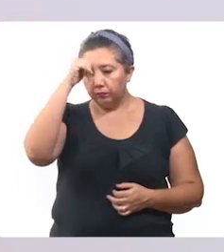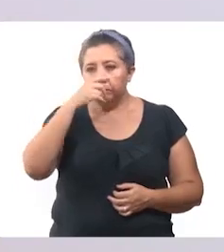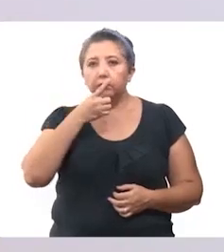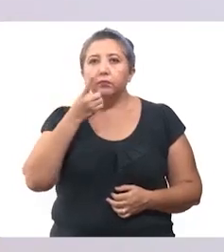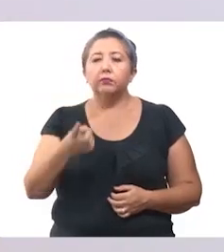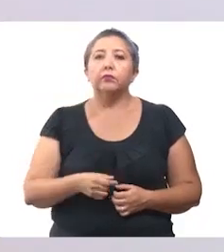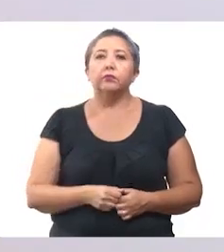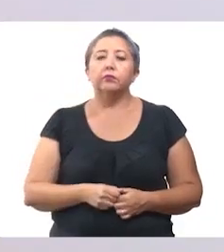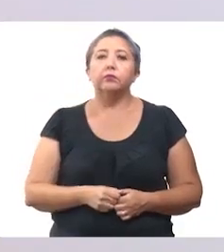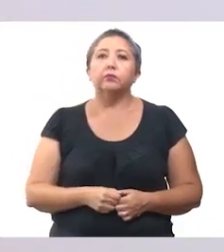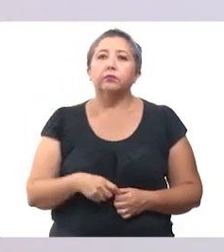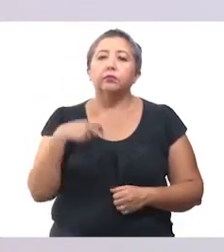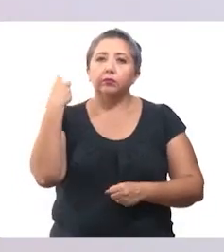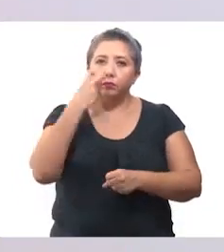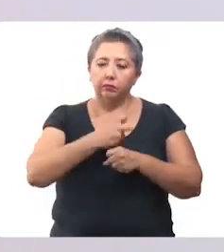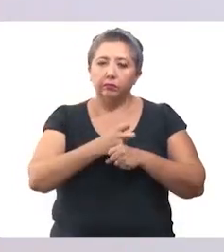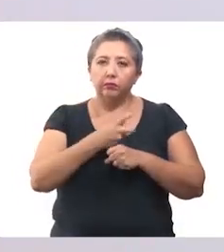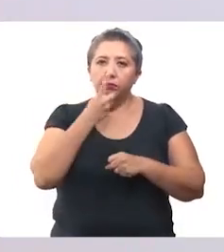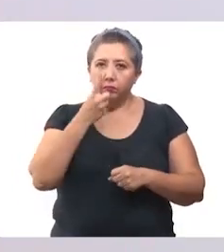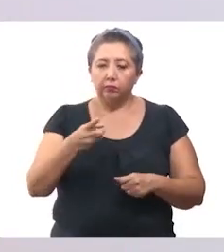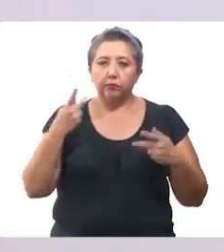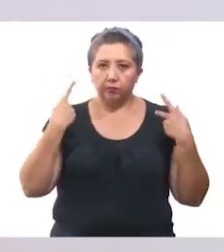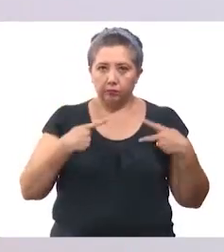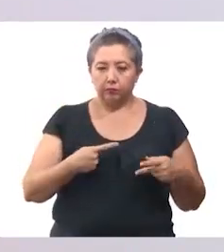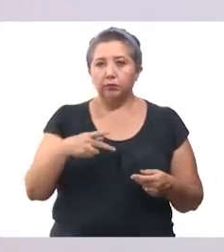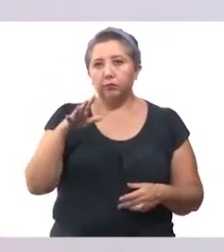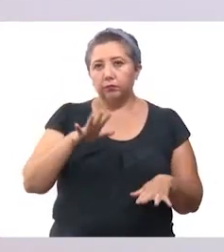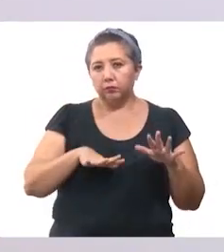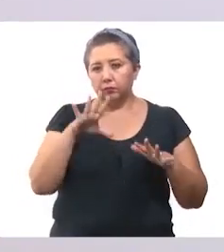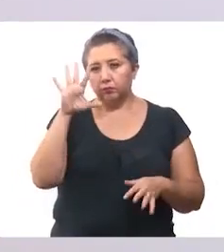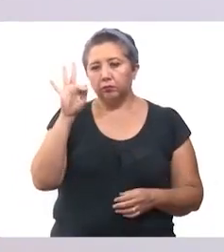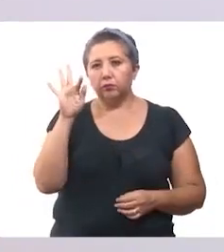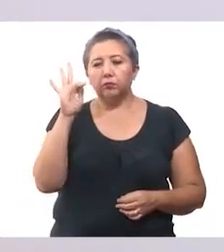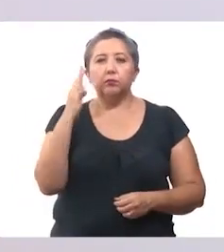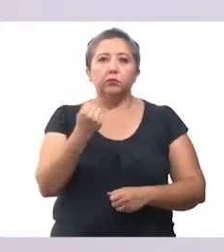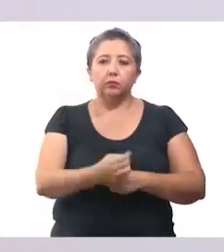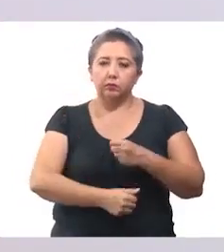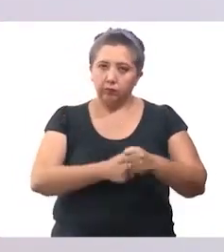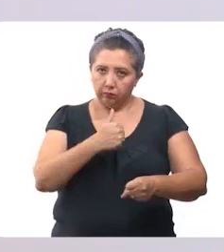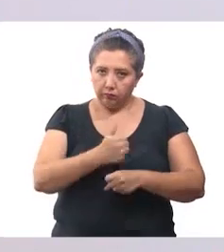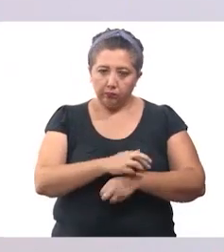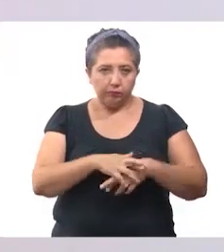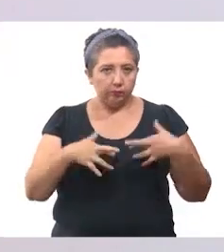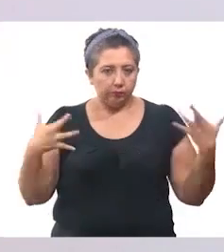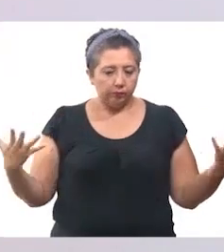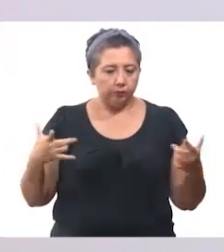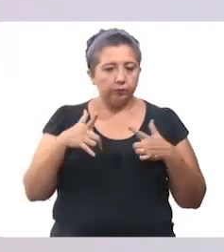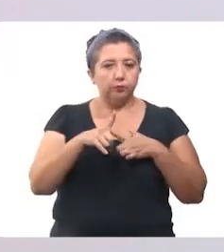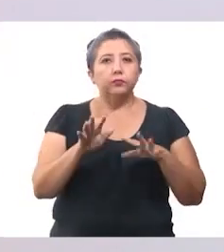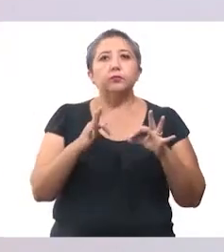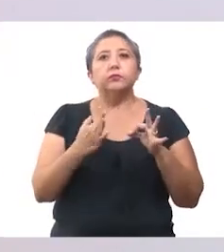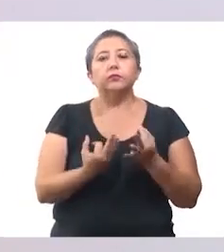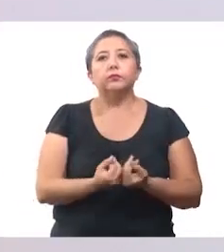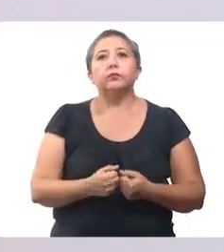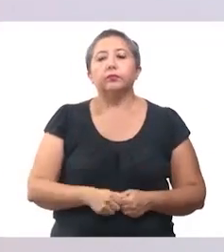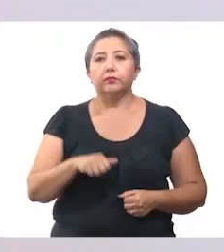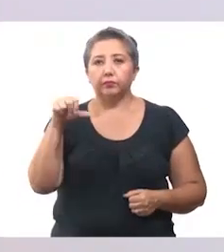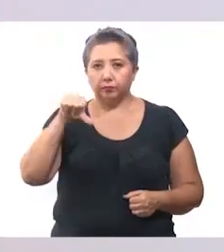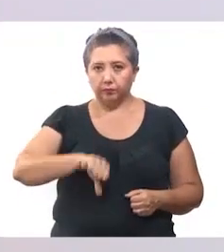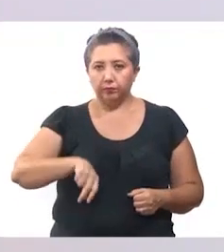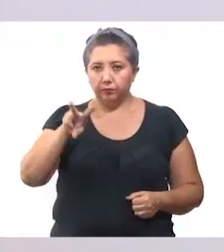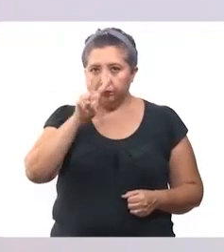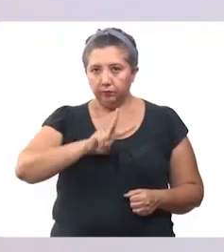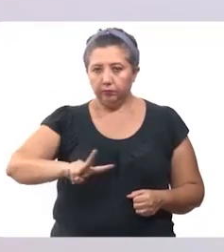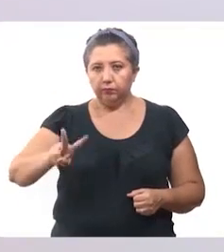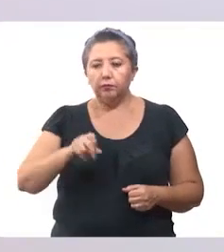lo programado, la aplicación de las segundas dosis a personas de entre 40 y 49 años se lleva a cabo de la siguiente forma. Hoy viernes